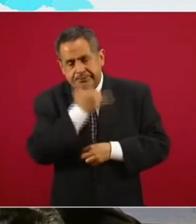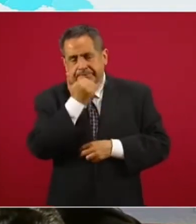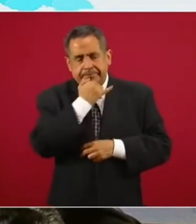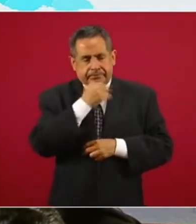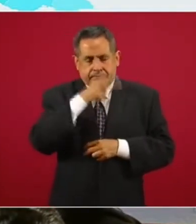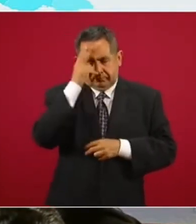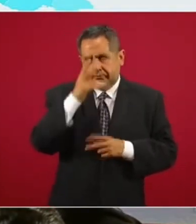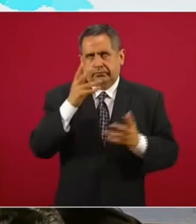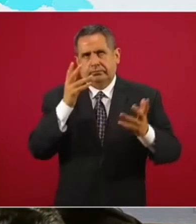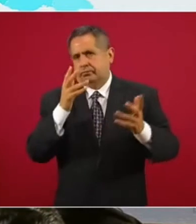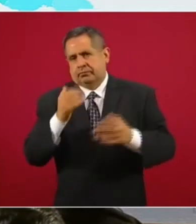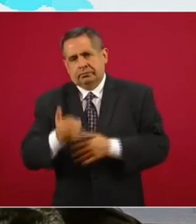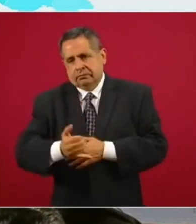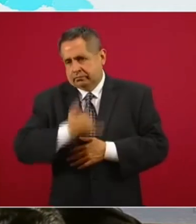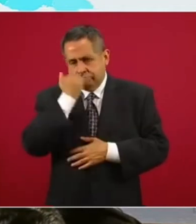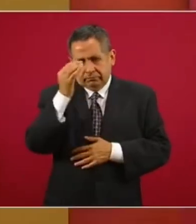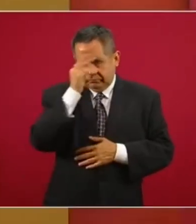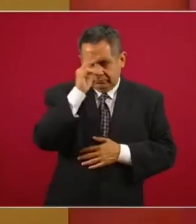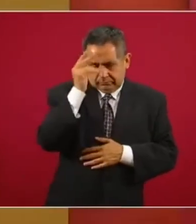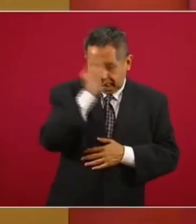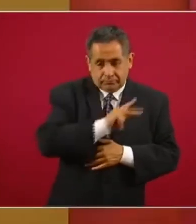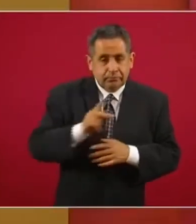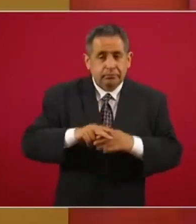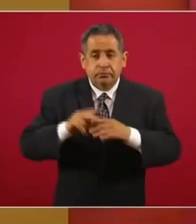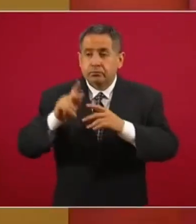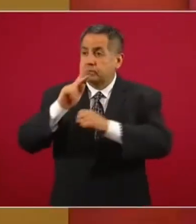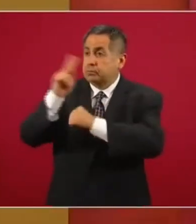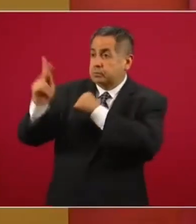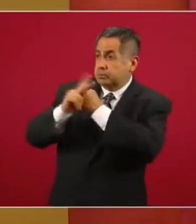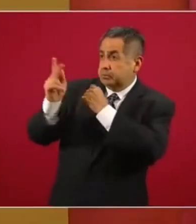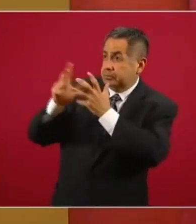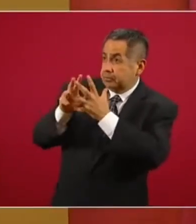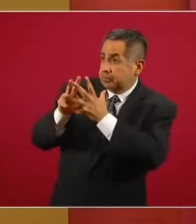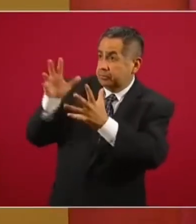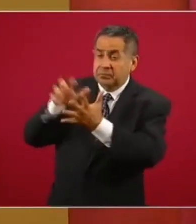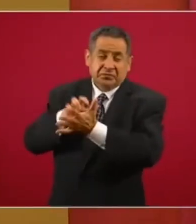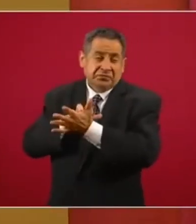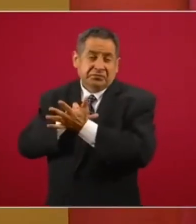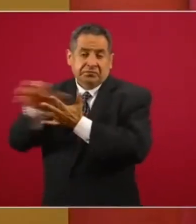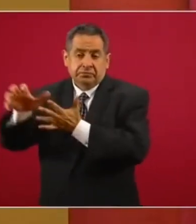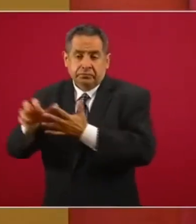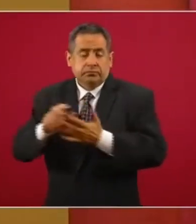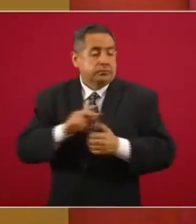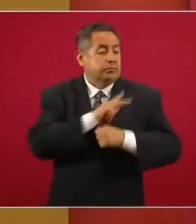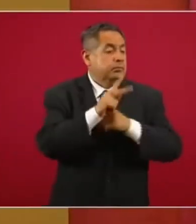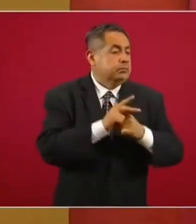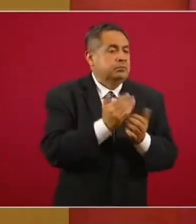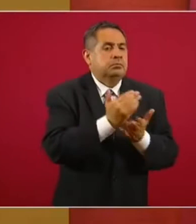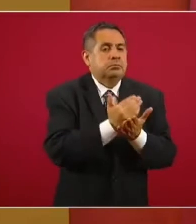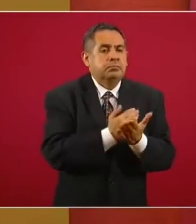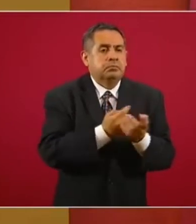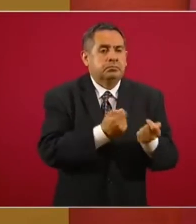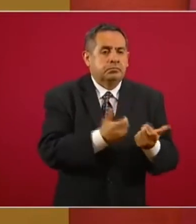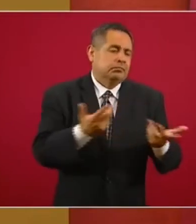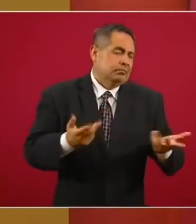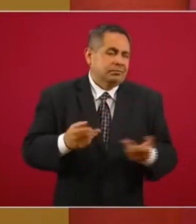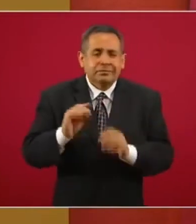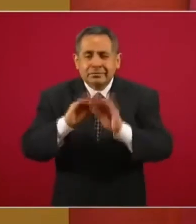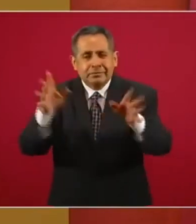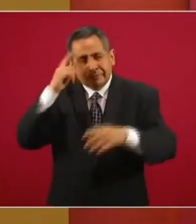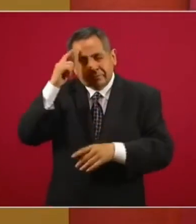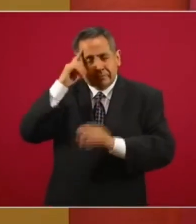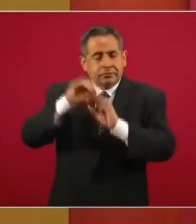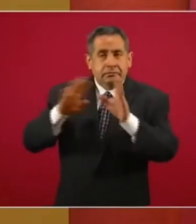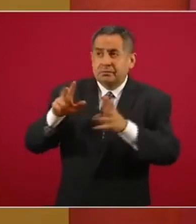aberración, porque no se puede comparar países con tamaños poblacionales diferentes. Obviamente, donde hay más habitantes va a haber más